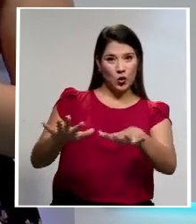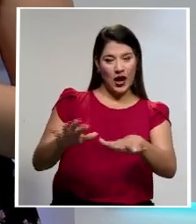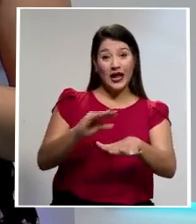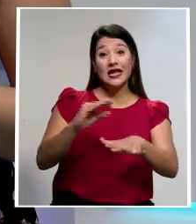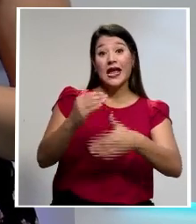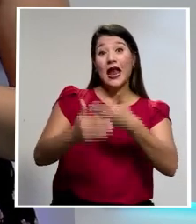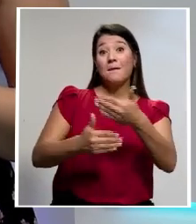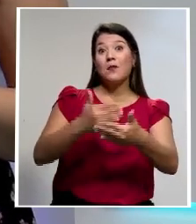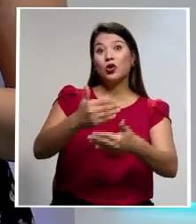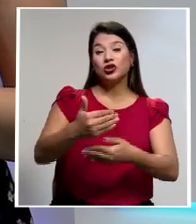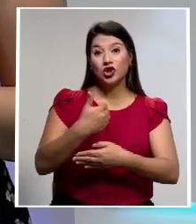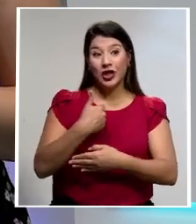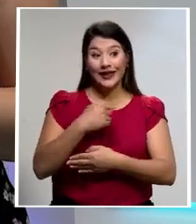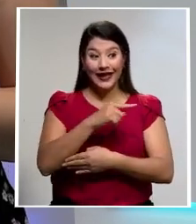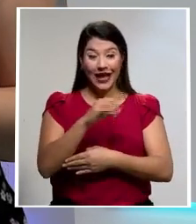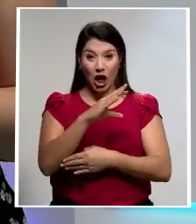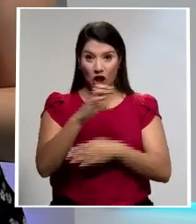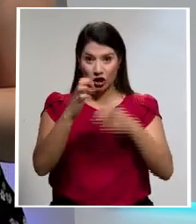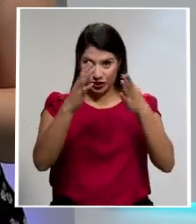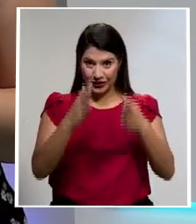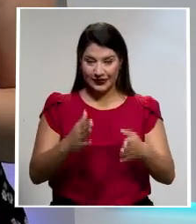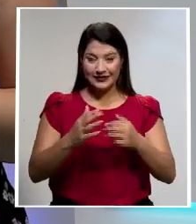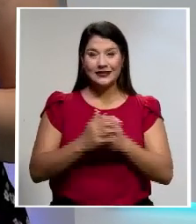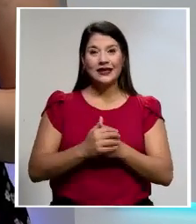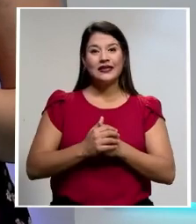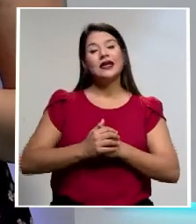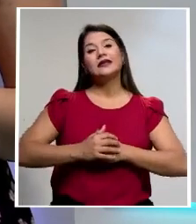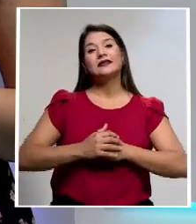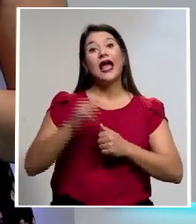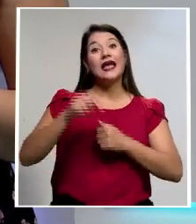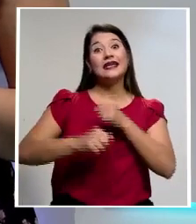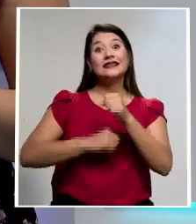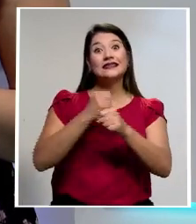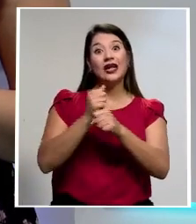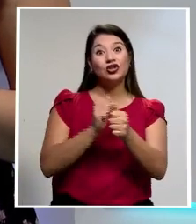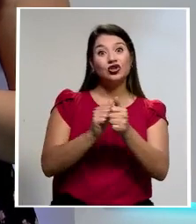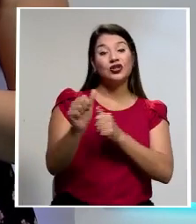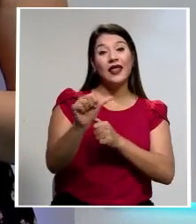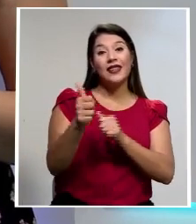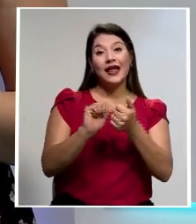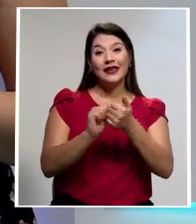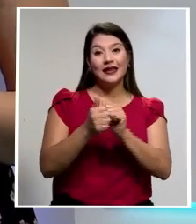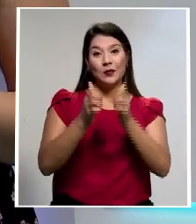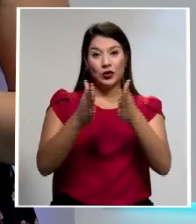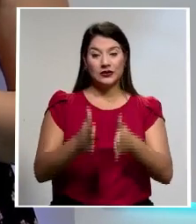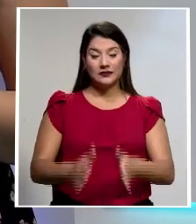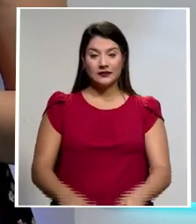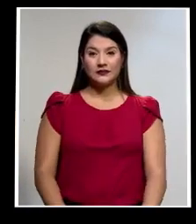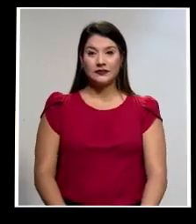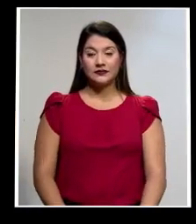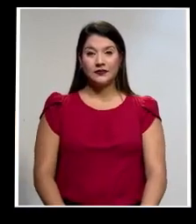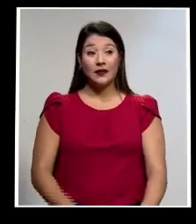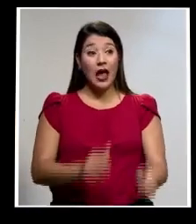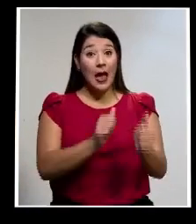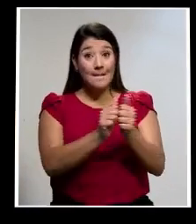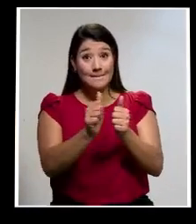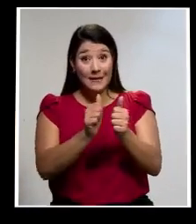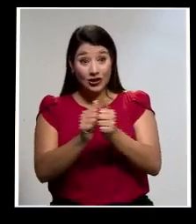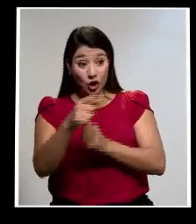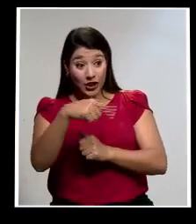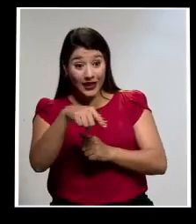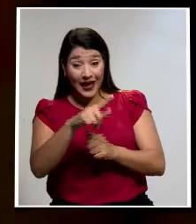estos juegos, donde se rompió un récord de clasificados para Costa Rica con 10 atletas. La mayoría de la